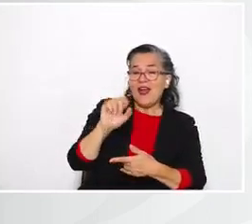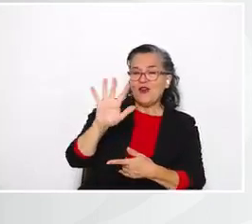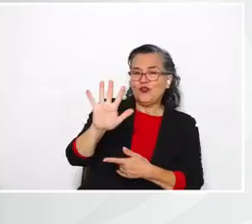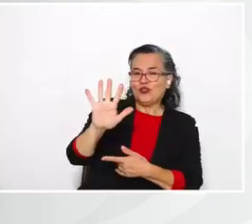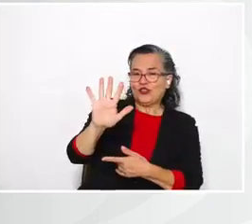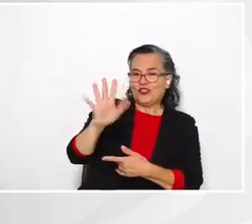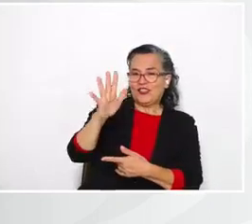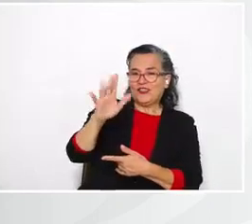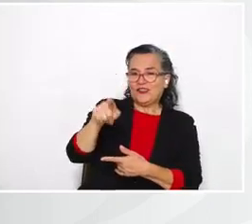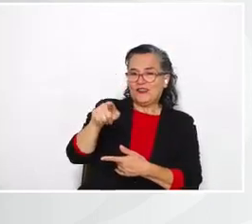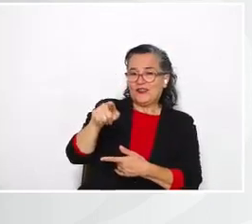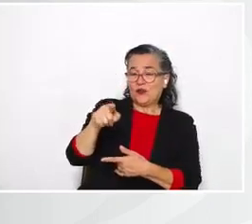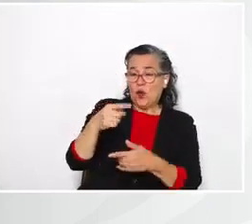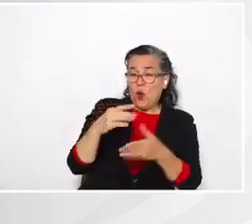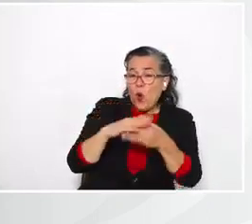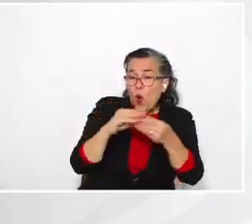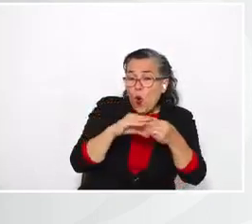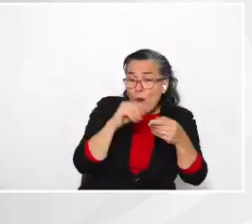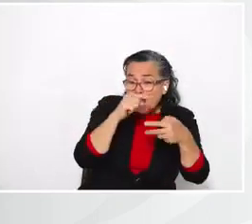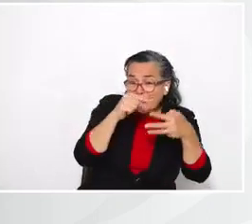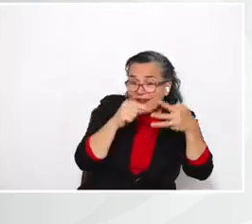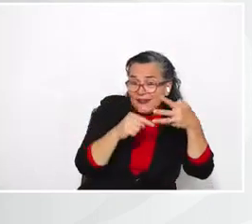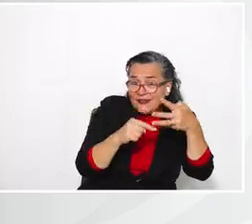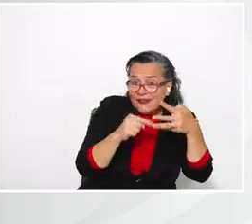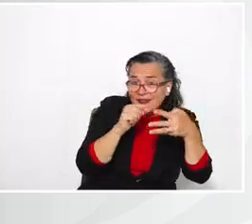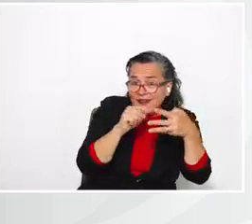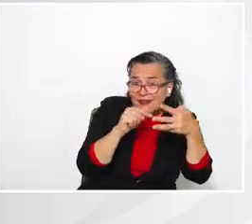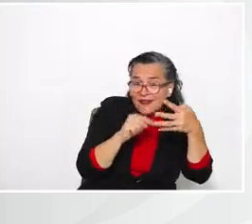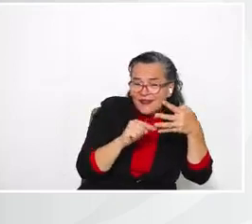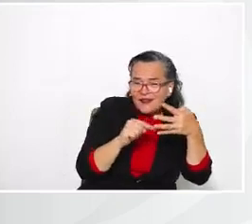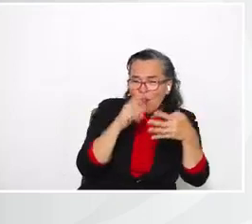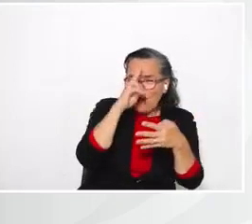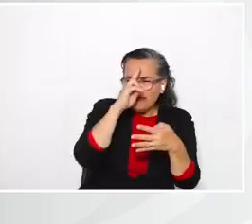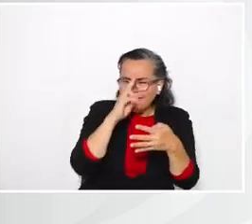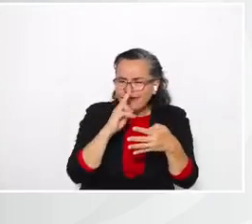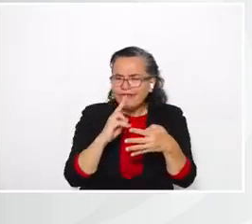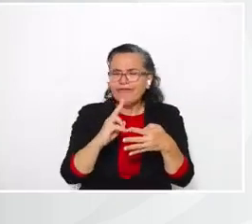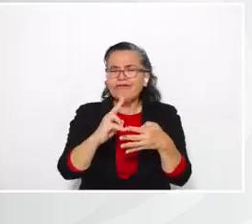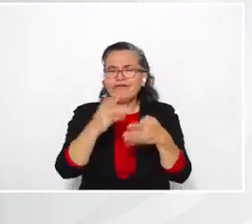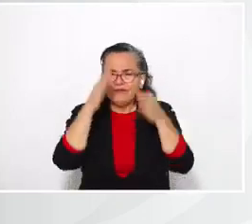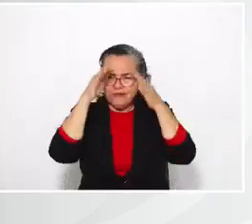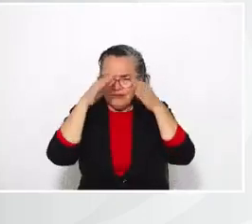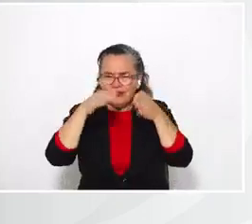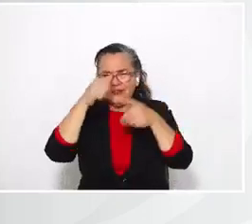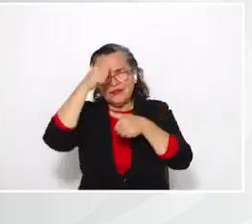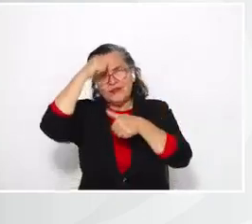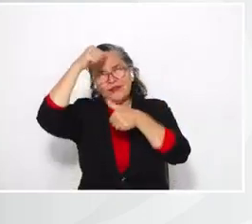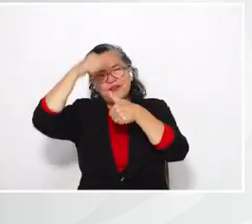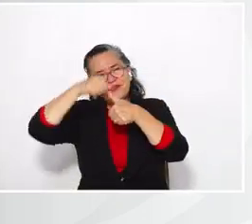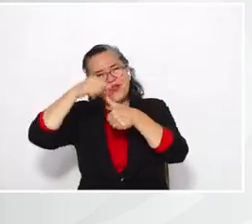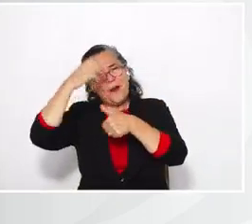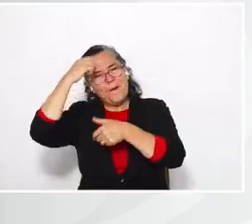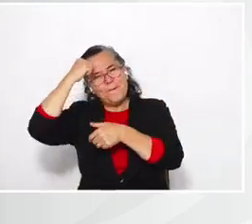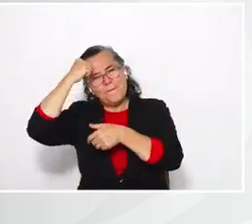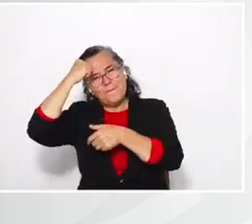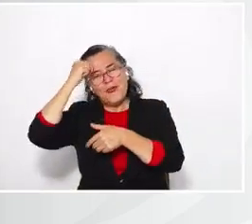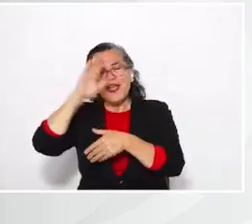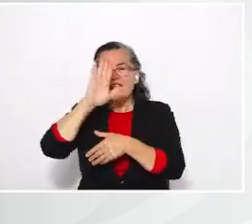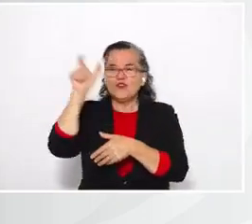Sean estos comentarios un homenaje a su memoria y a su